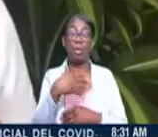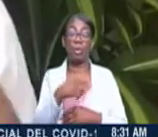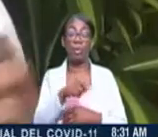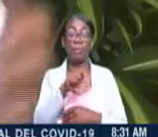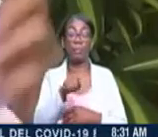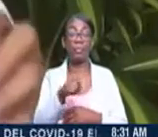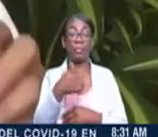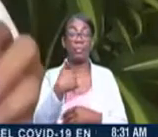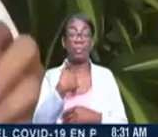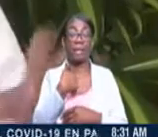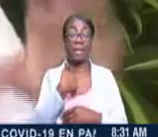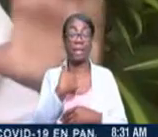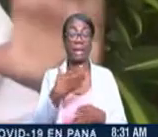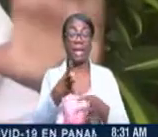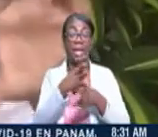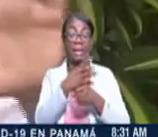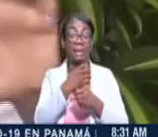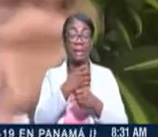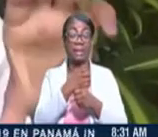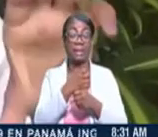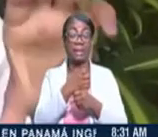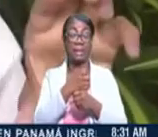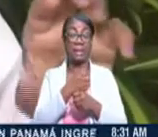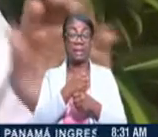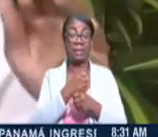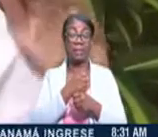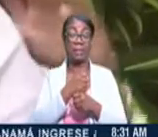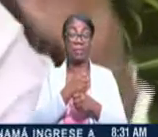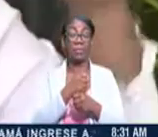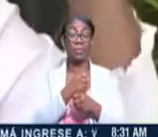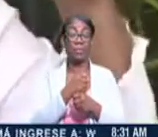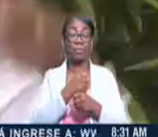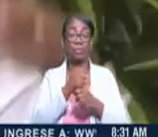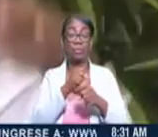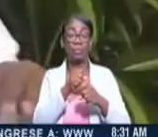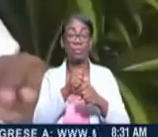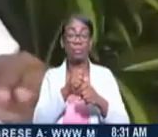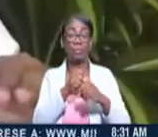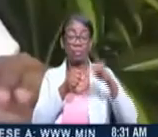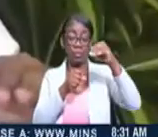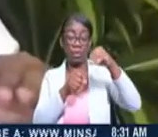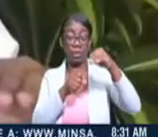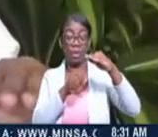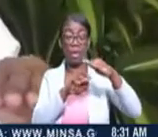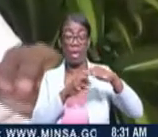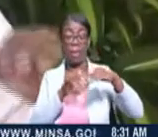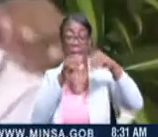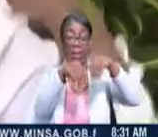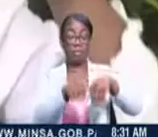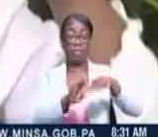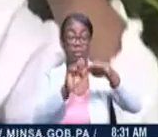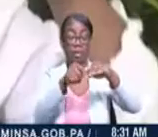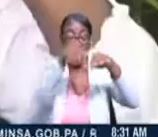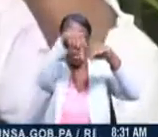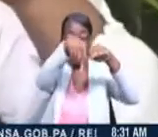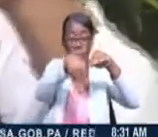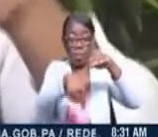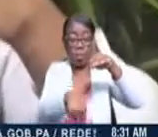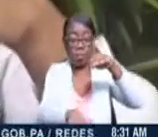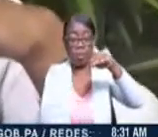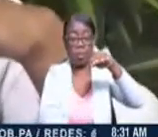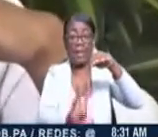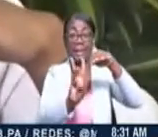tienen que hacerse, el pez león se encuentra alrededor de 60 metros debajo del agua, o a veces